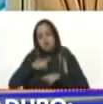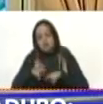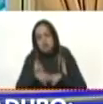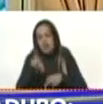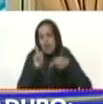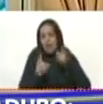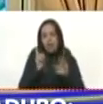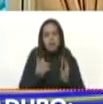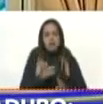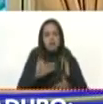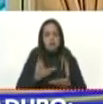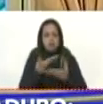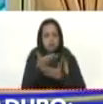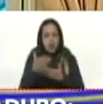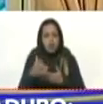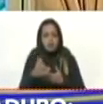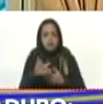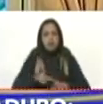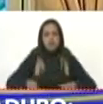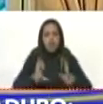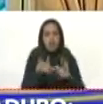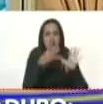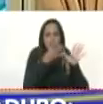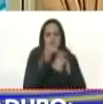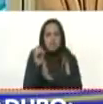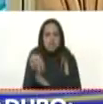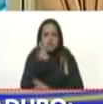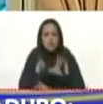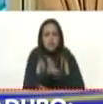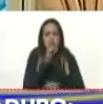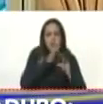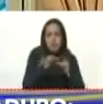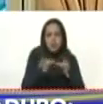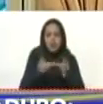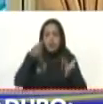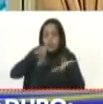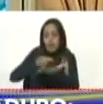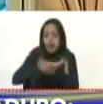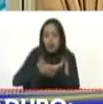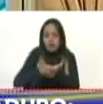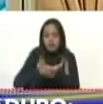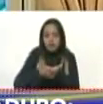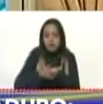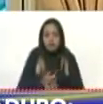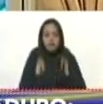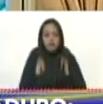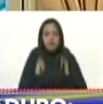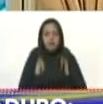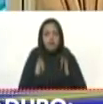petro a las 900 tiendas que aceptan el petro en el país y paga. ¡Pácata!